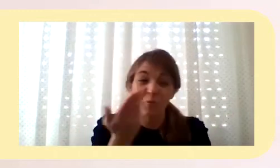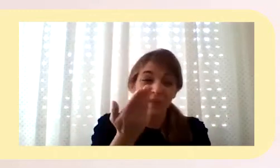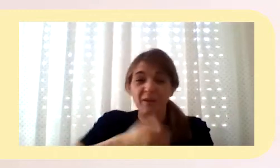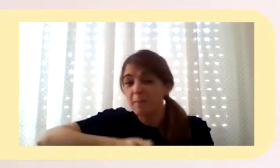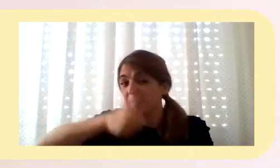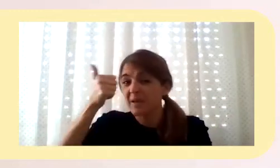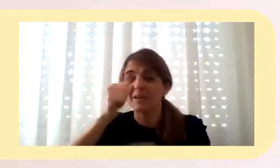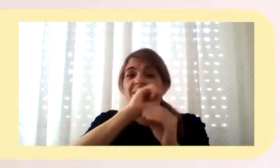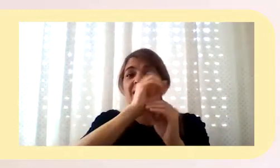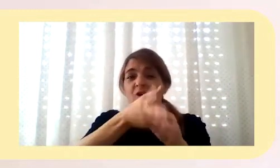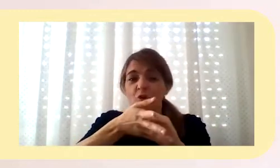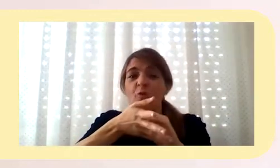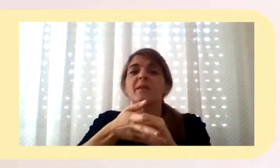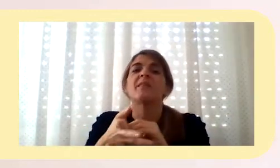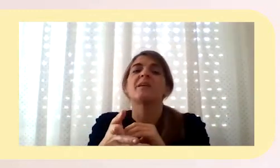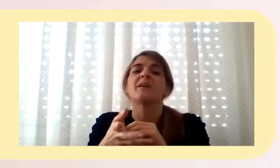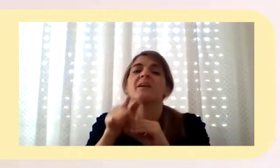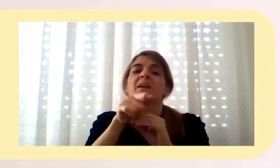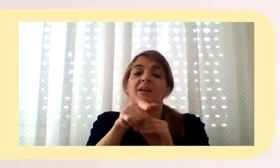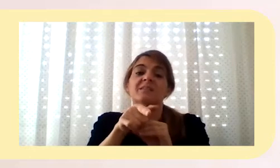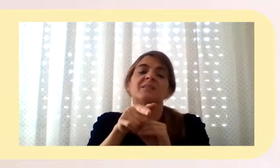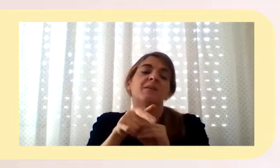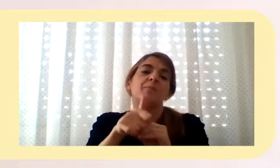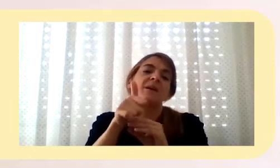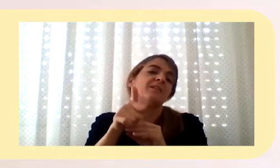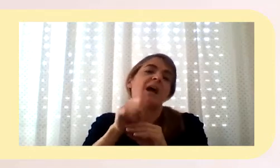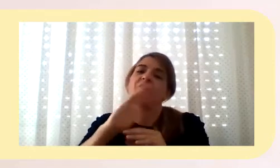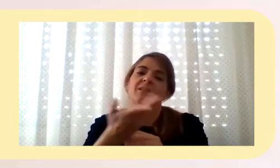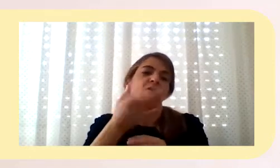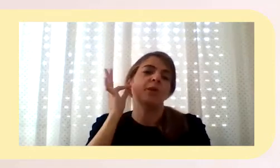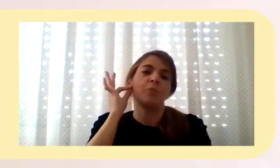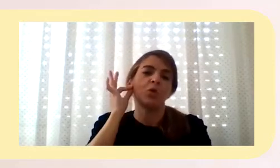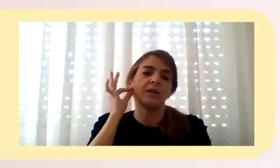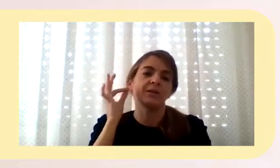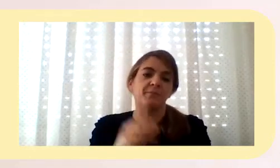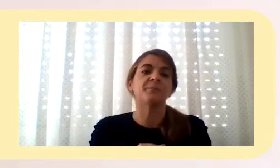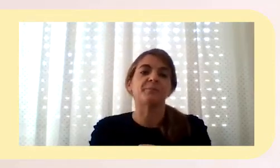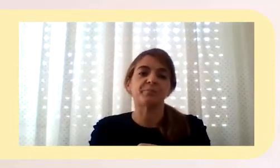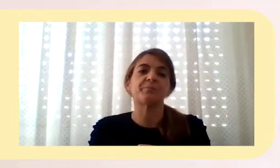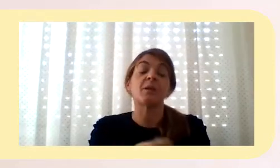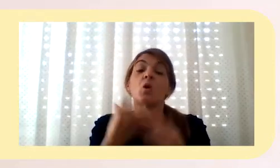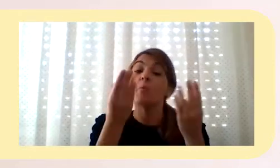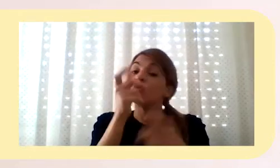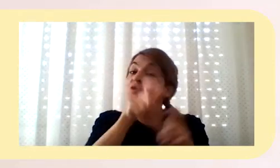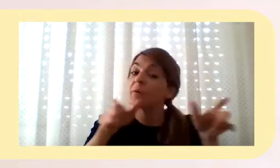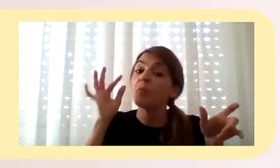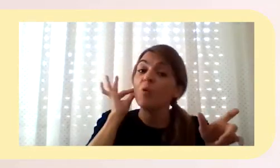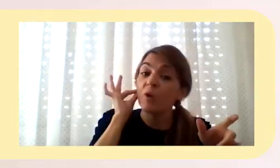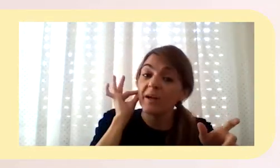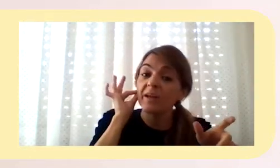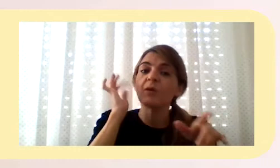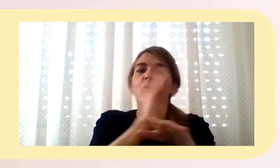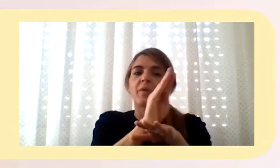la COVID-19 han sido, en esta como en otras cuestiones, las mujeres. Además, muchas mujeres, tanto cuidadoras